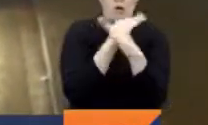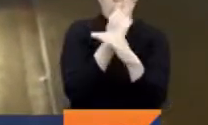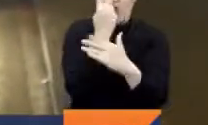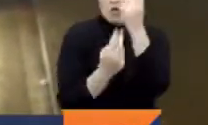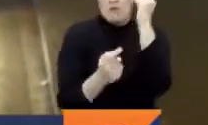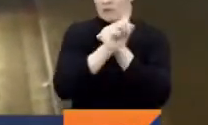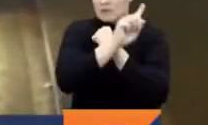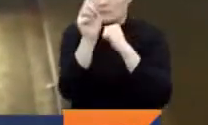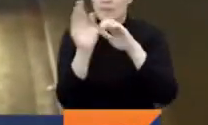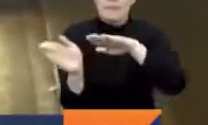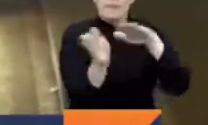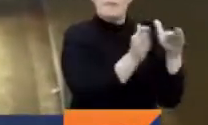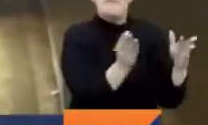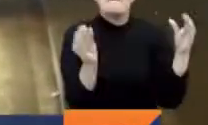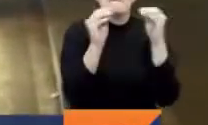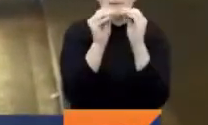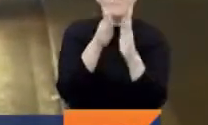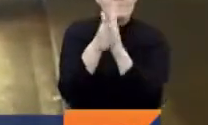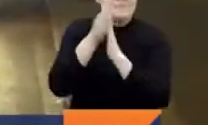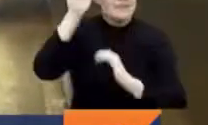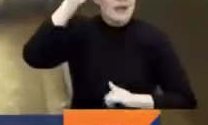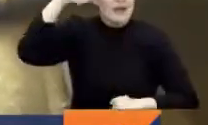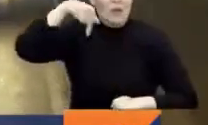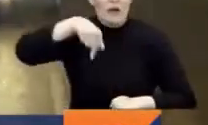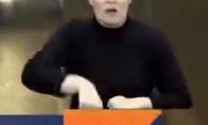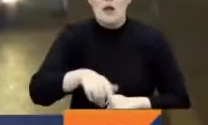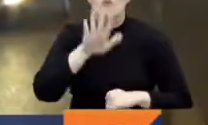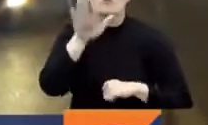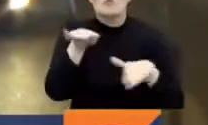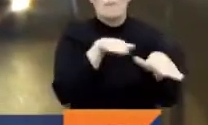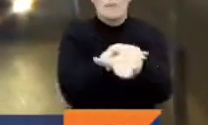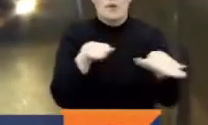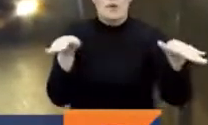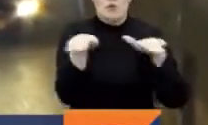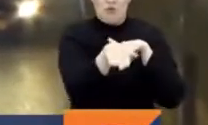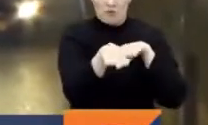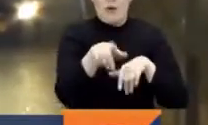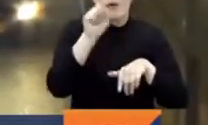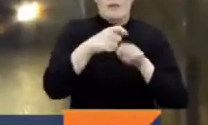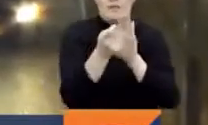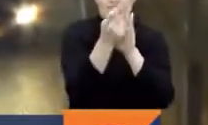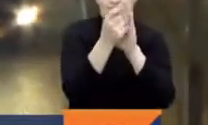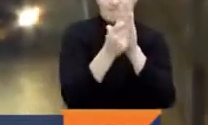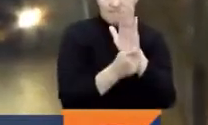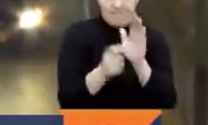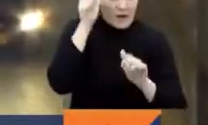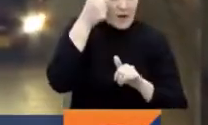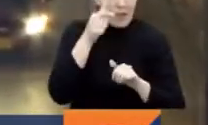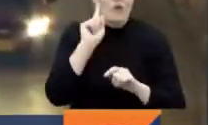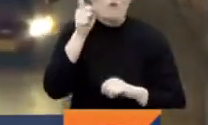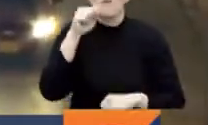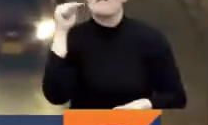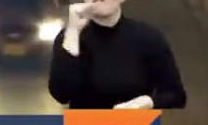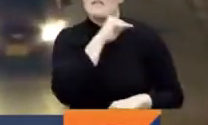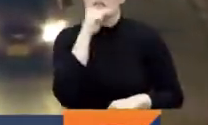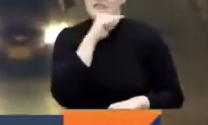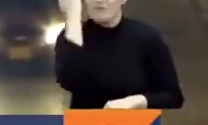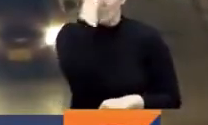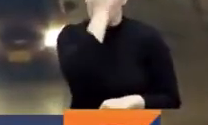de viajeros por este sector en vehículos particulares en la capital colombiana estará sujeta al pico y placa en